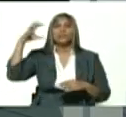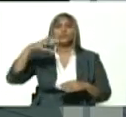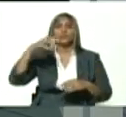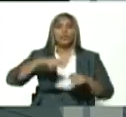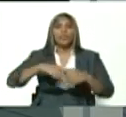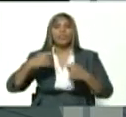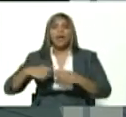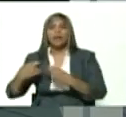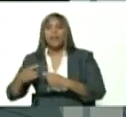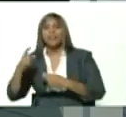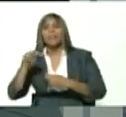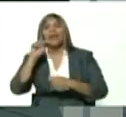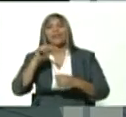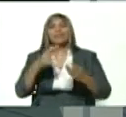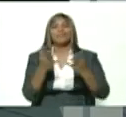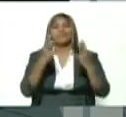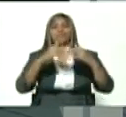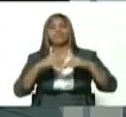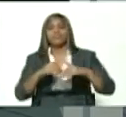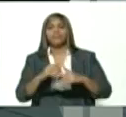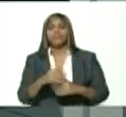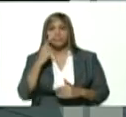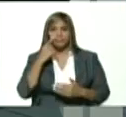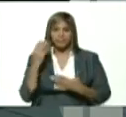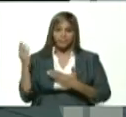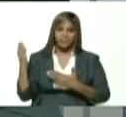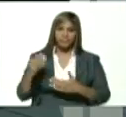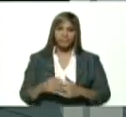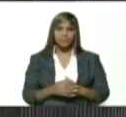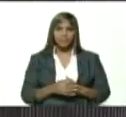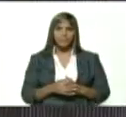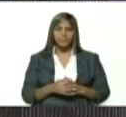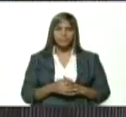otros colapsos internos. Yolisbeth Concha nos cuenta.